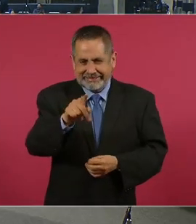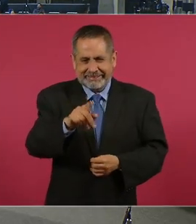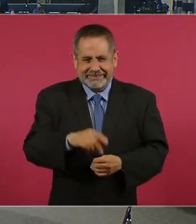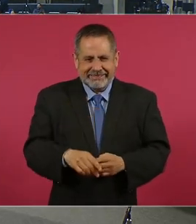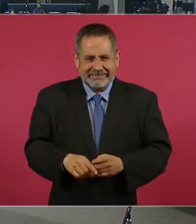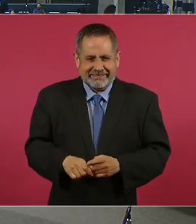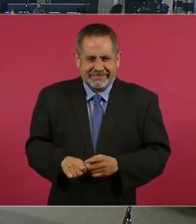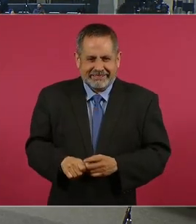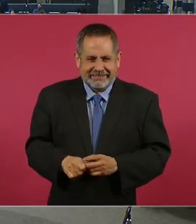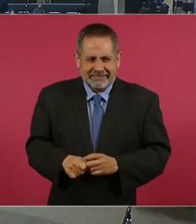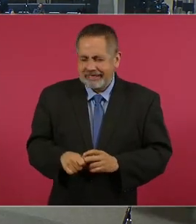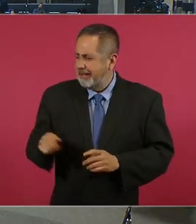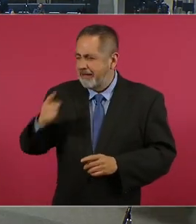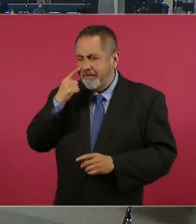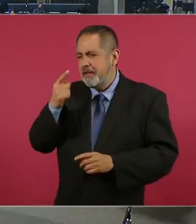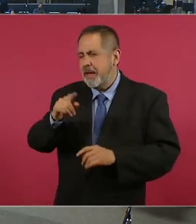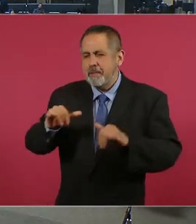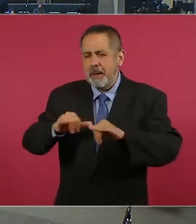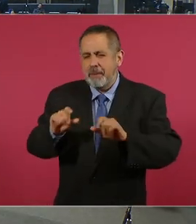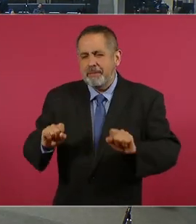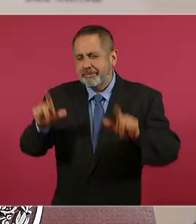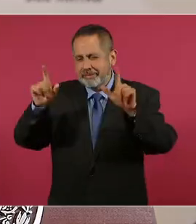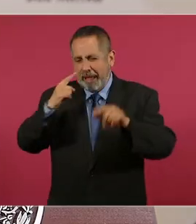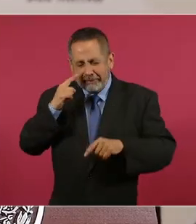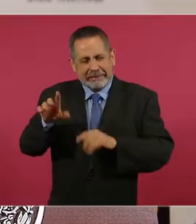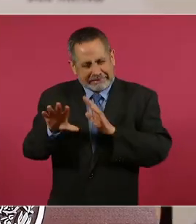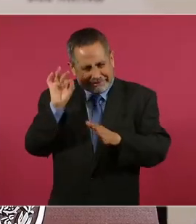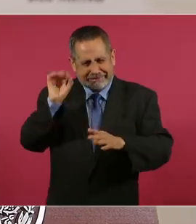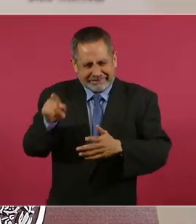Ah, ¿por qué no pones el mapa?